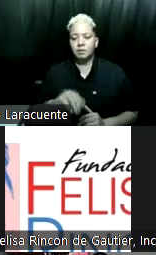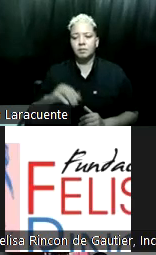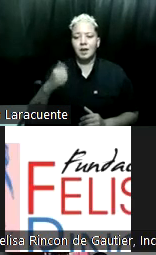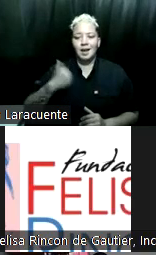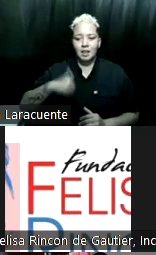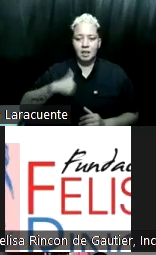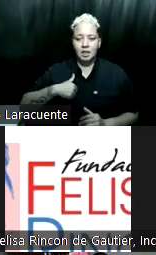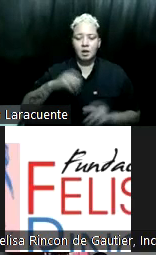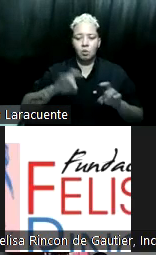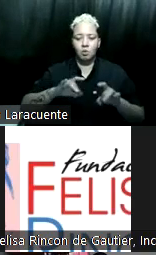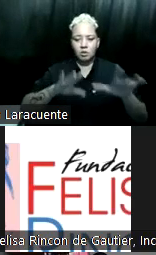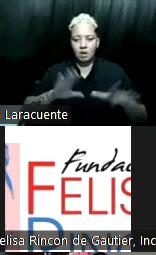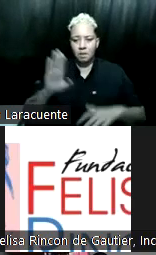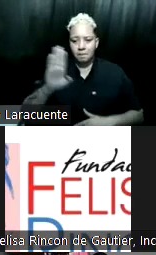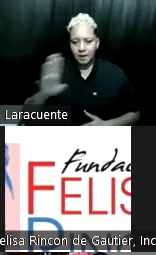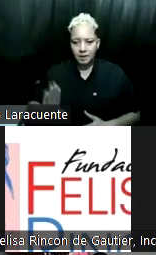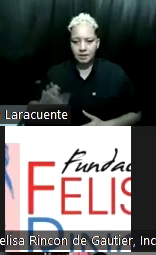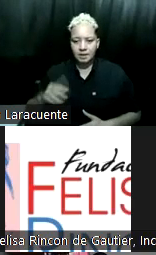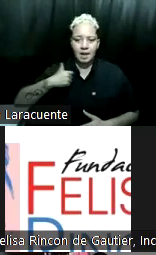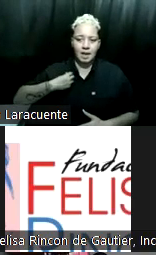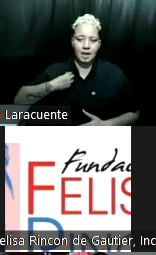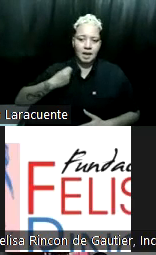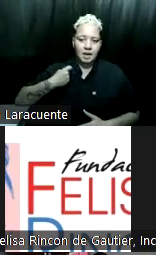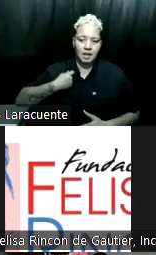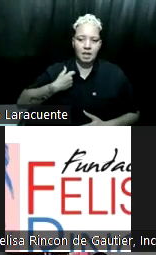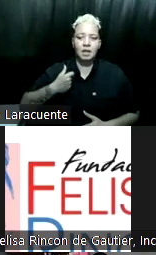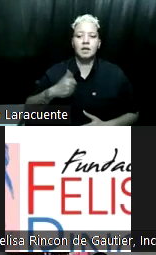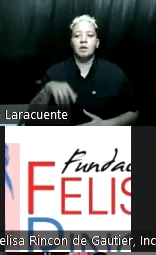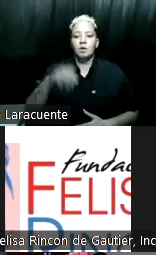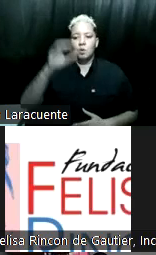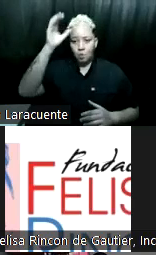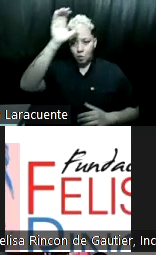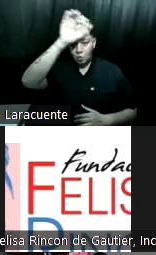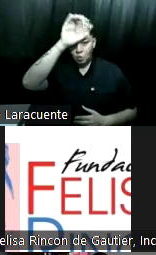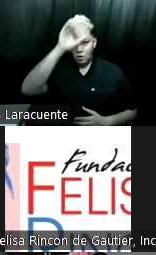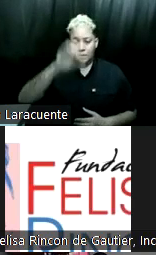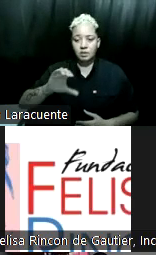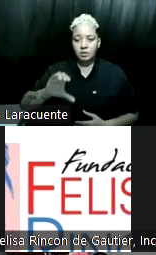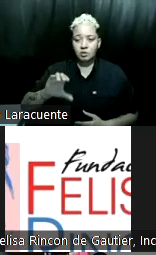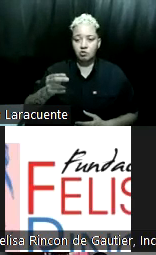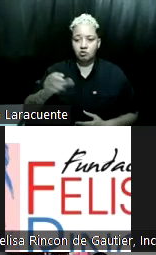Australia, Brasil, Canadá, Cuba, Checoslovaquia,